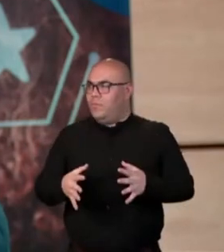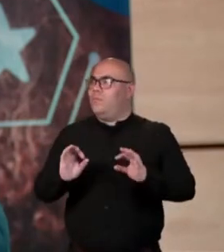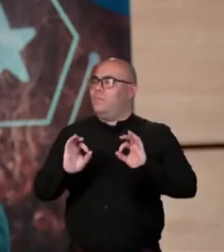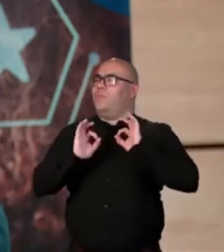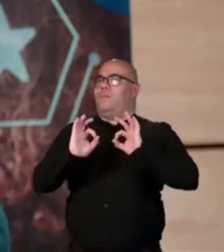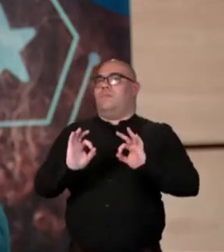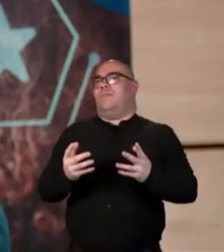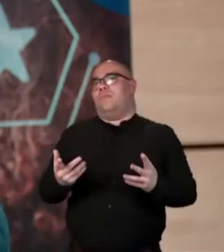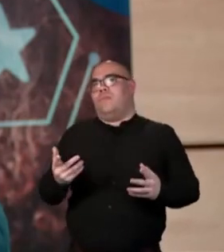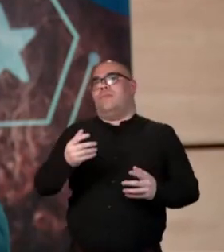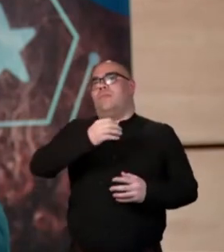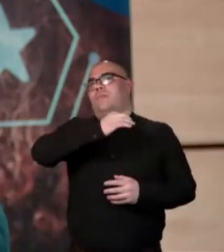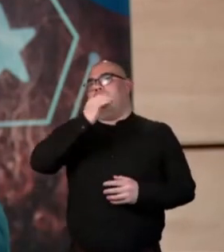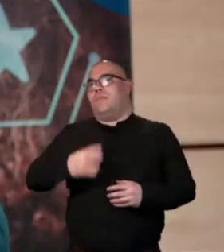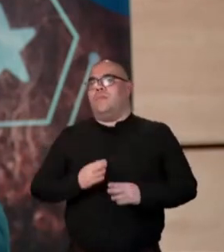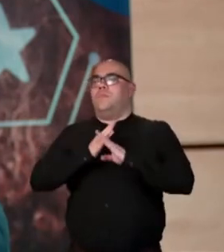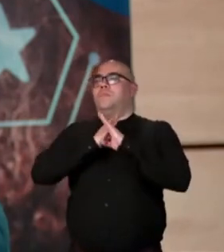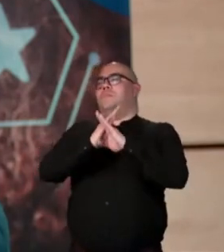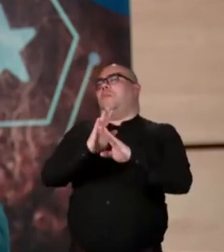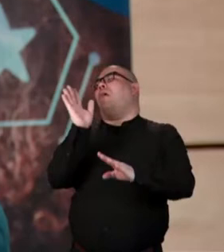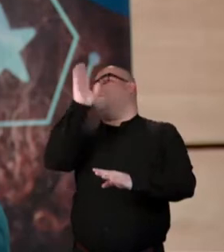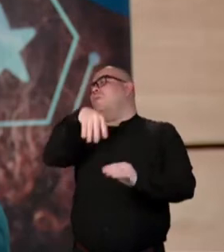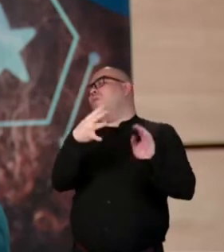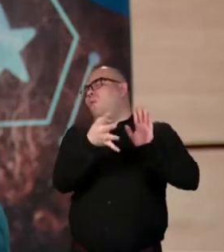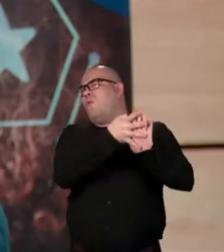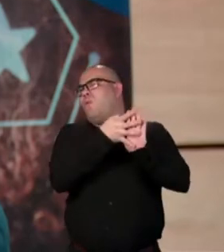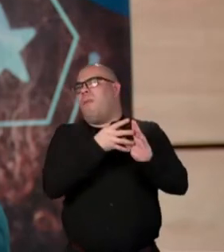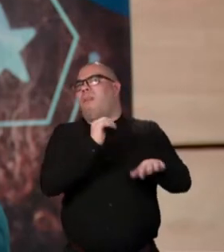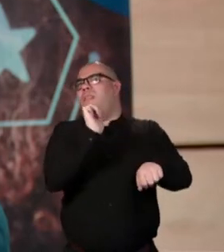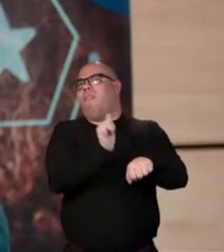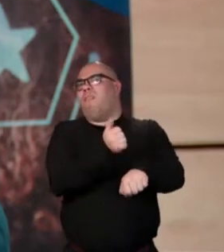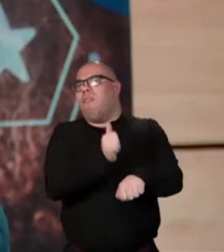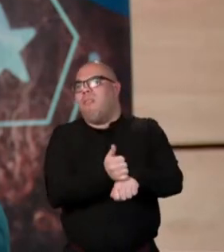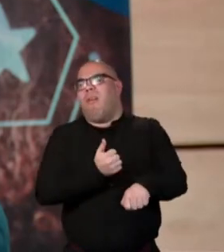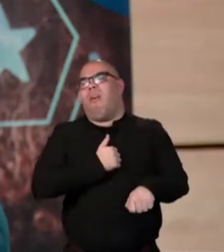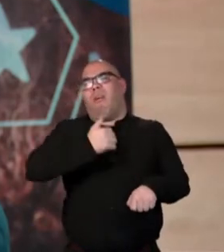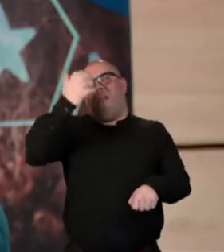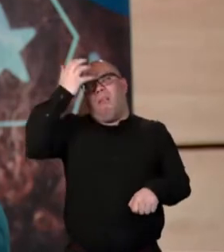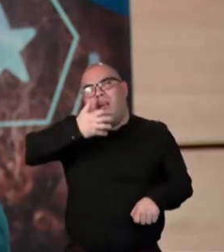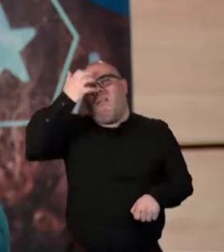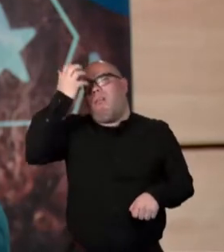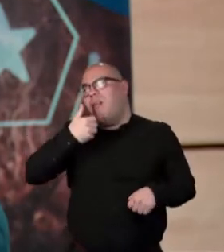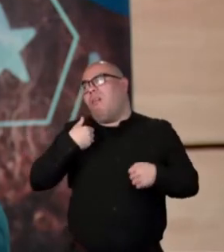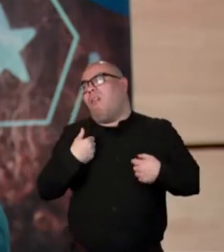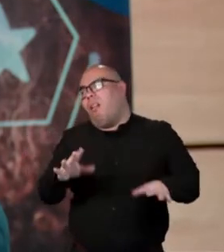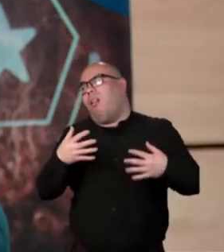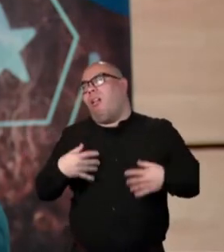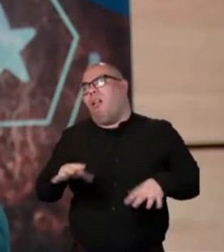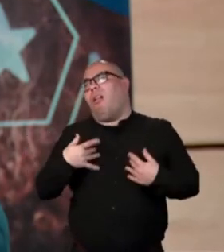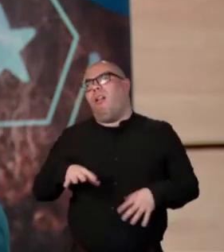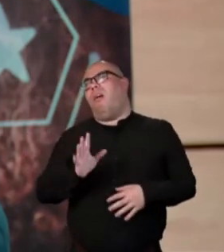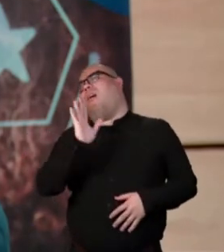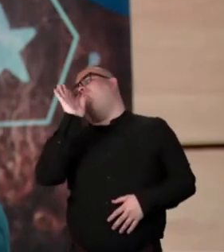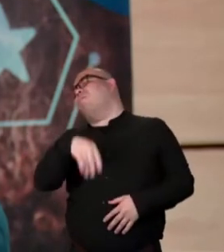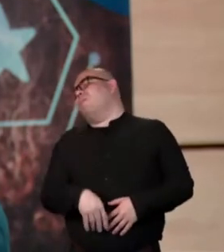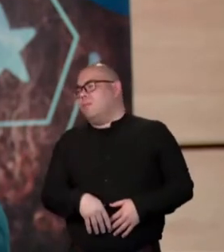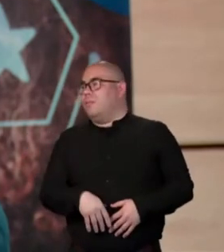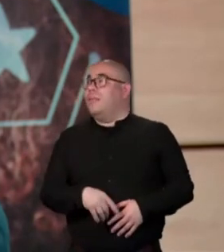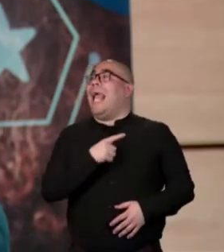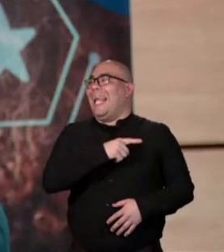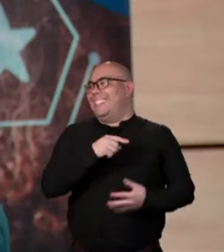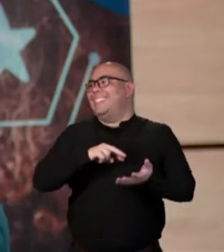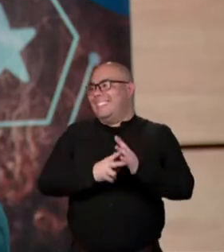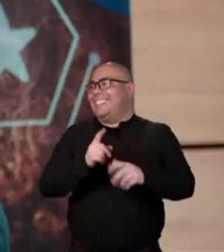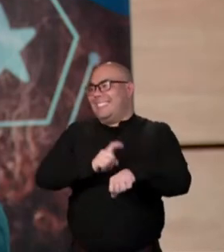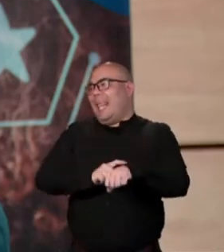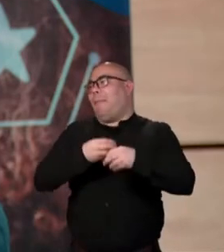aseguramiento de la calidad allá lejos como formatos como tareas como autoevaluación es que tengo que realizar cada cierto número de años perdemos el tiempo